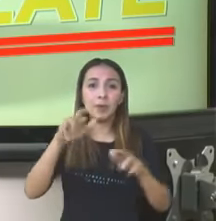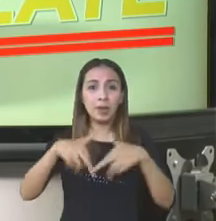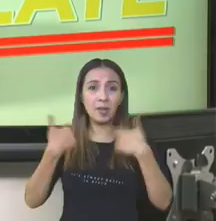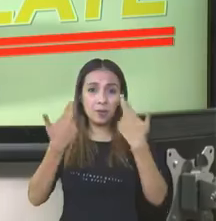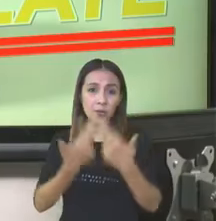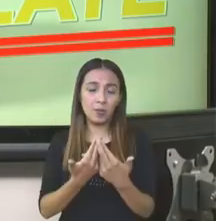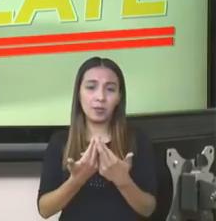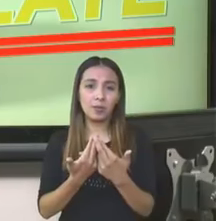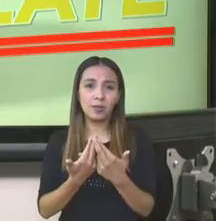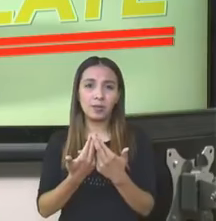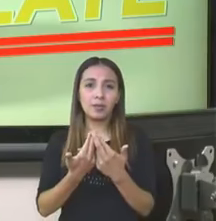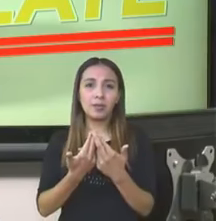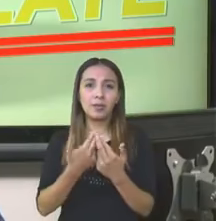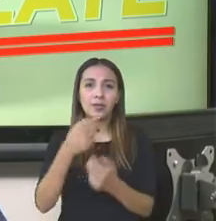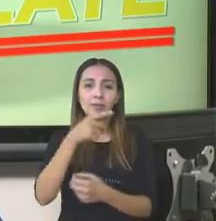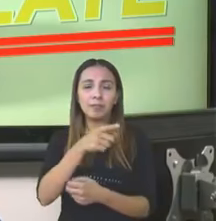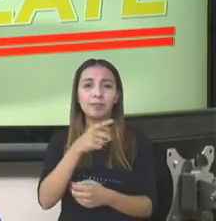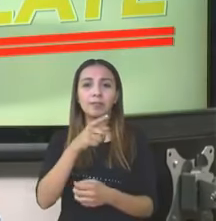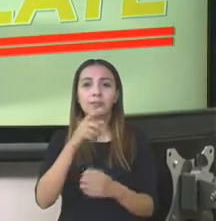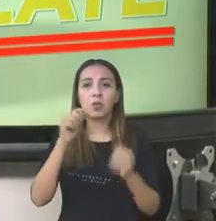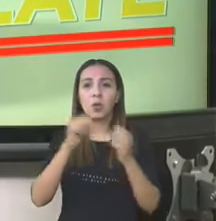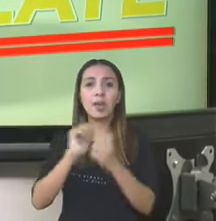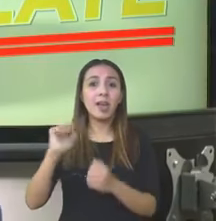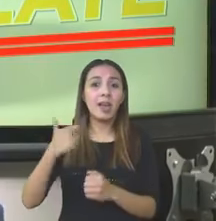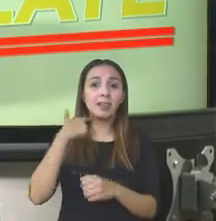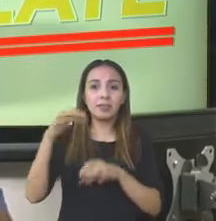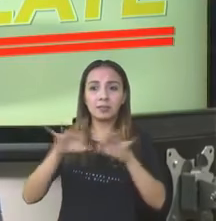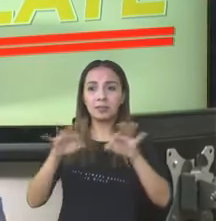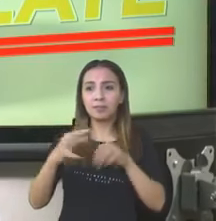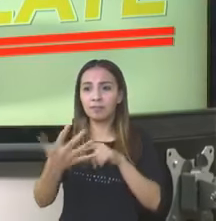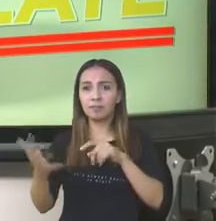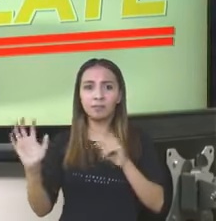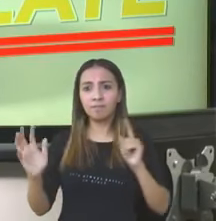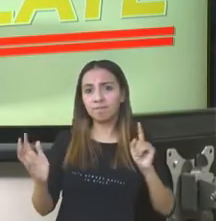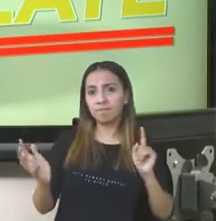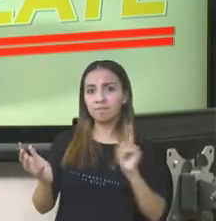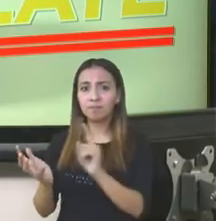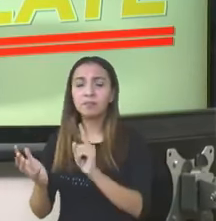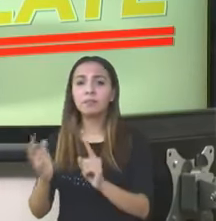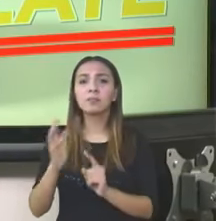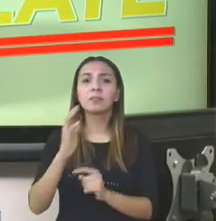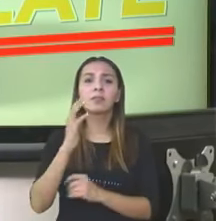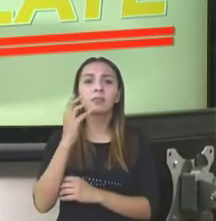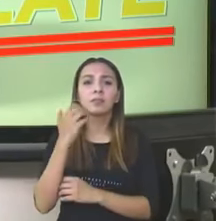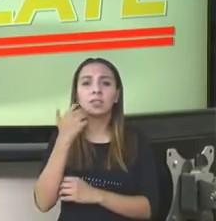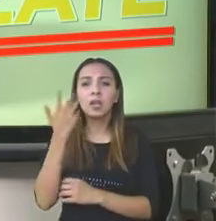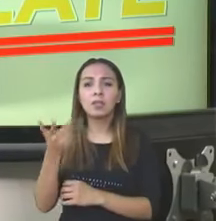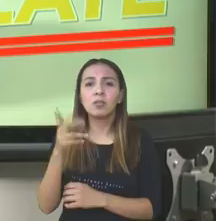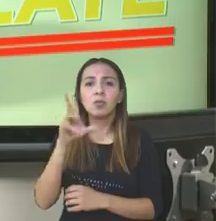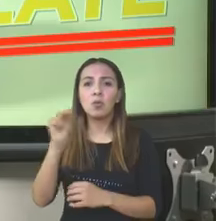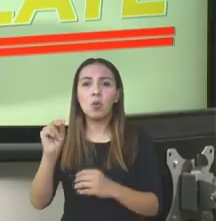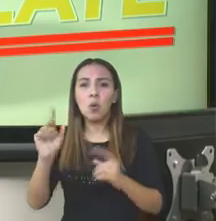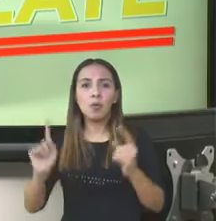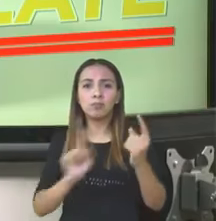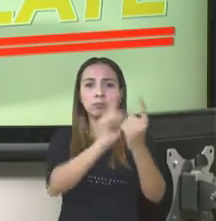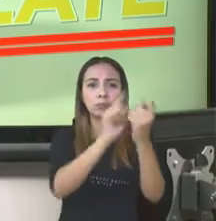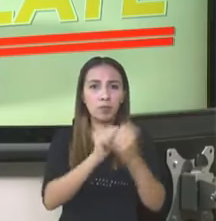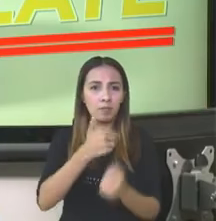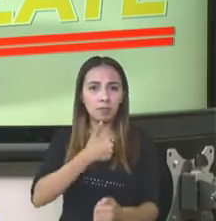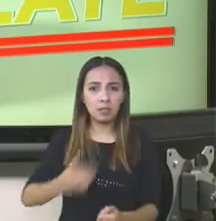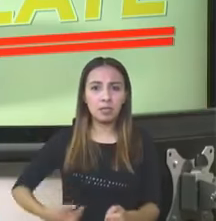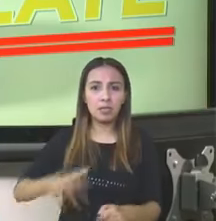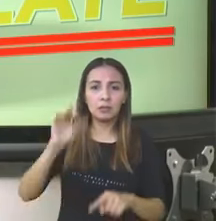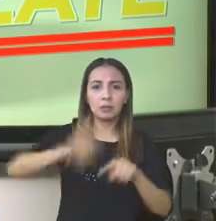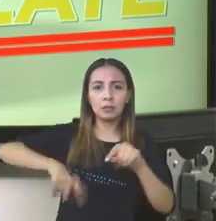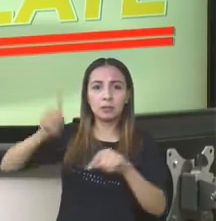en donde aborda a los ex empleados a tratar de evitar que se acercaran con el presidente. Lo que sí le quiero